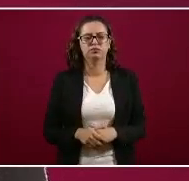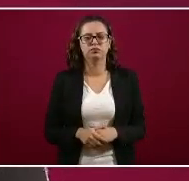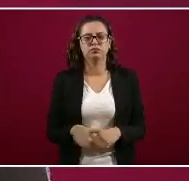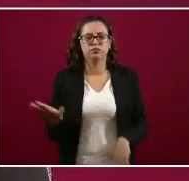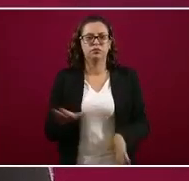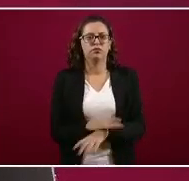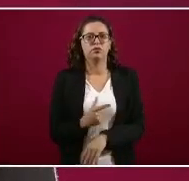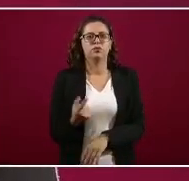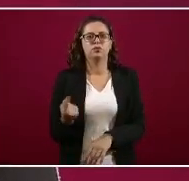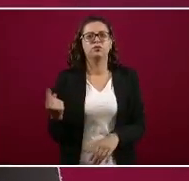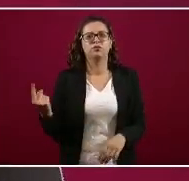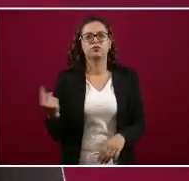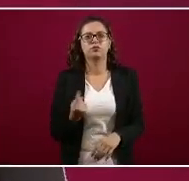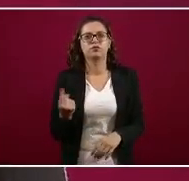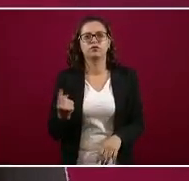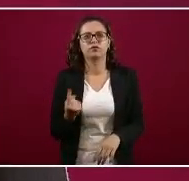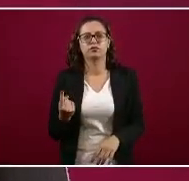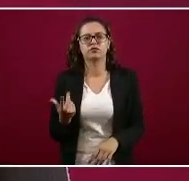por qué